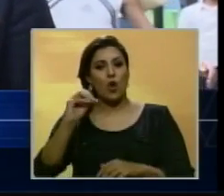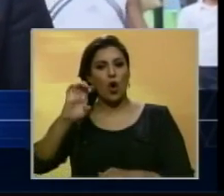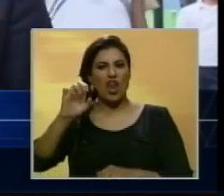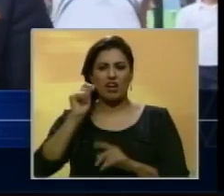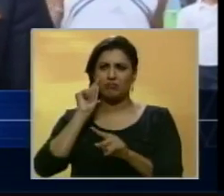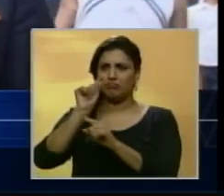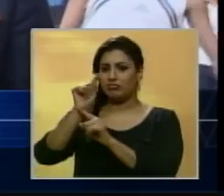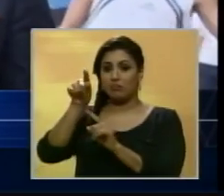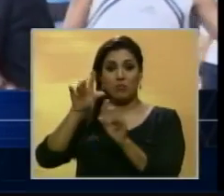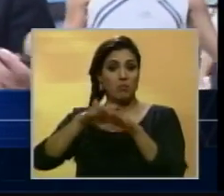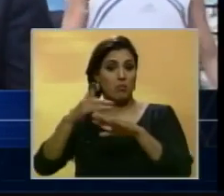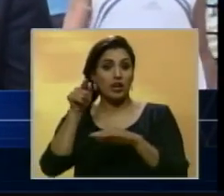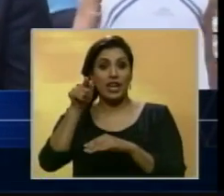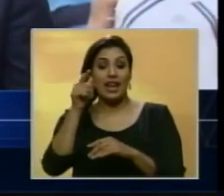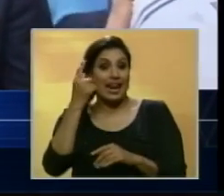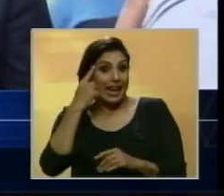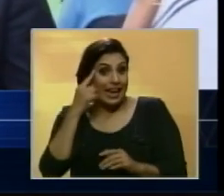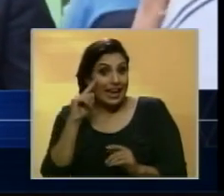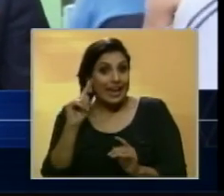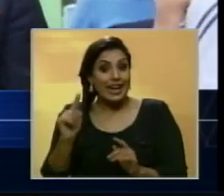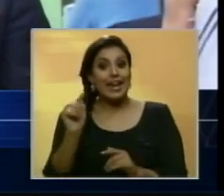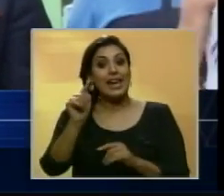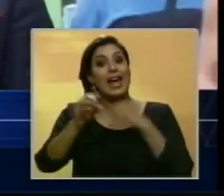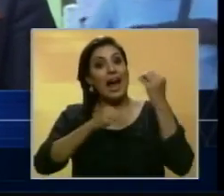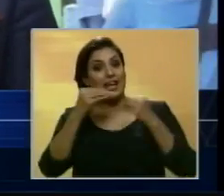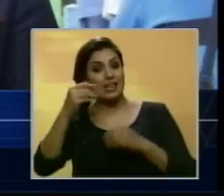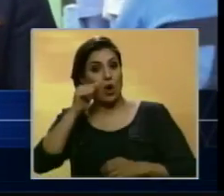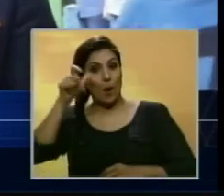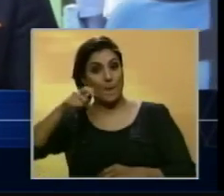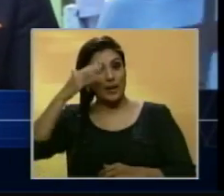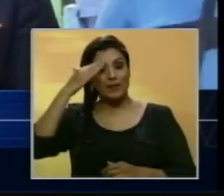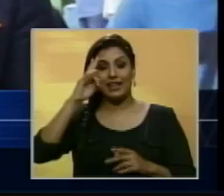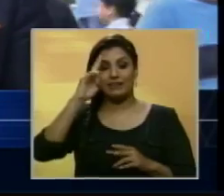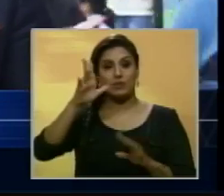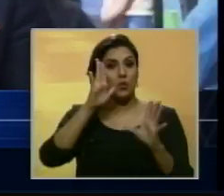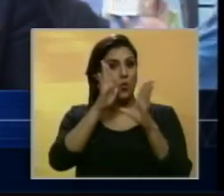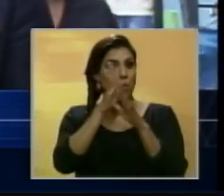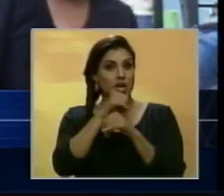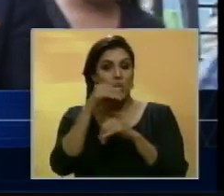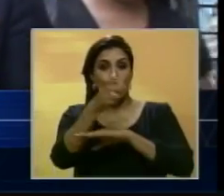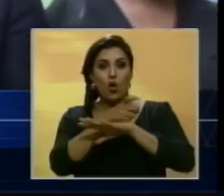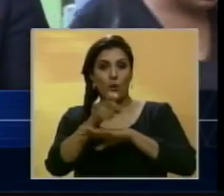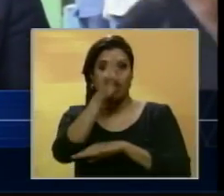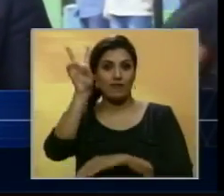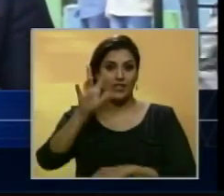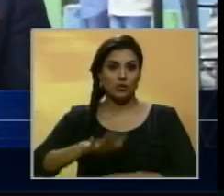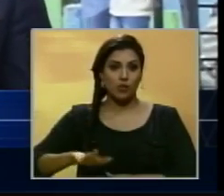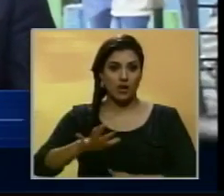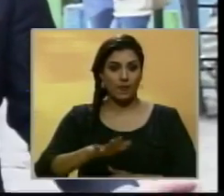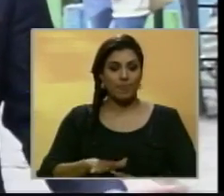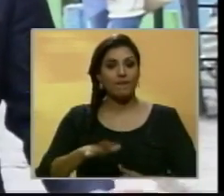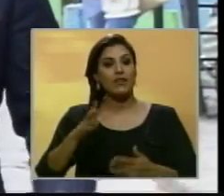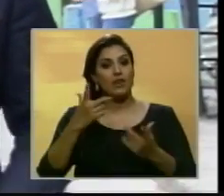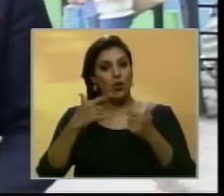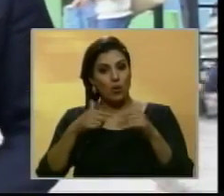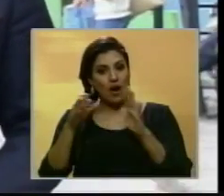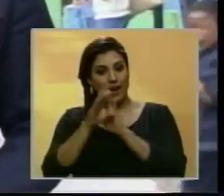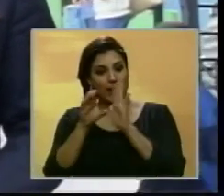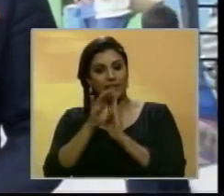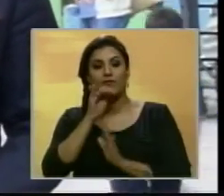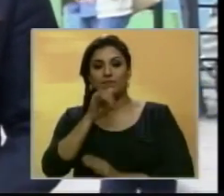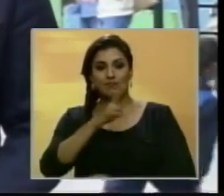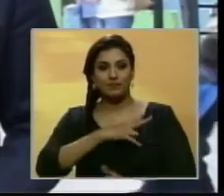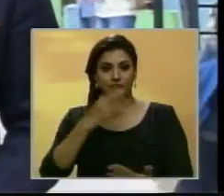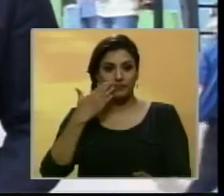Luis Almagro, pues, según él, este alto funcionario irrespeta al gobierno venezolano. En Lomas de Urdaneta,